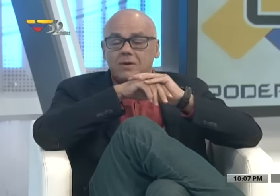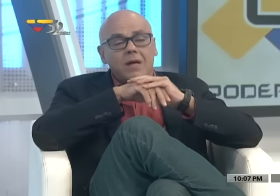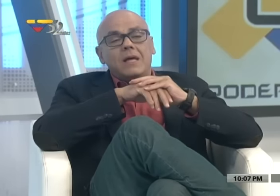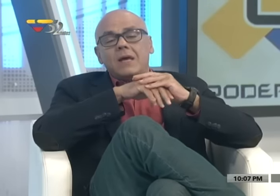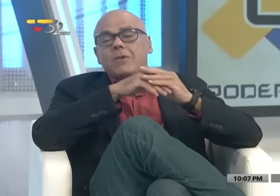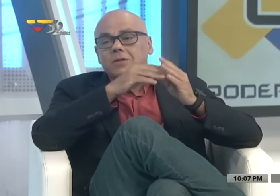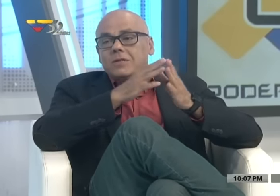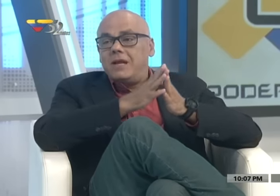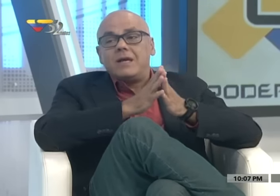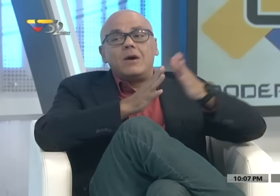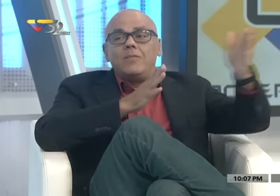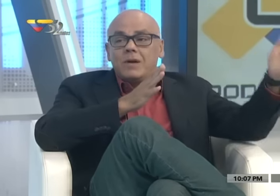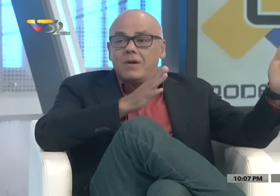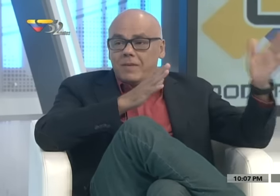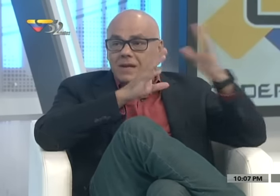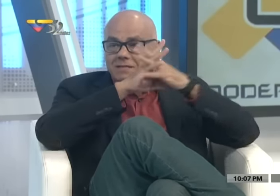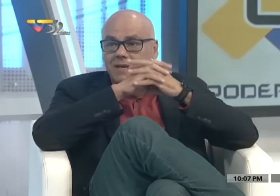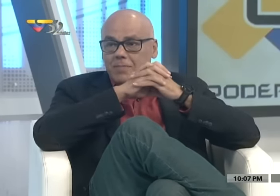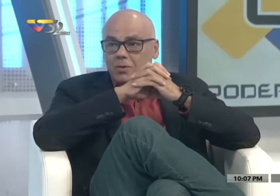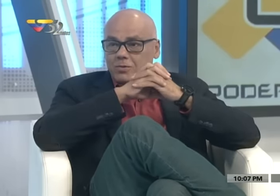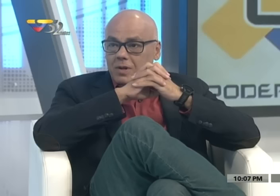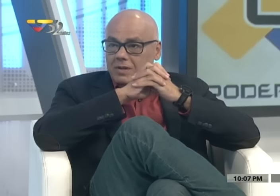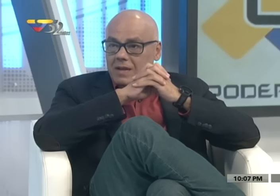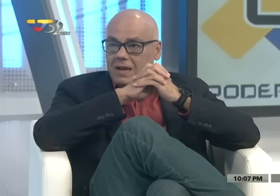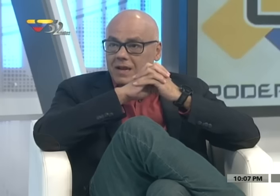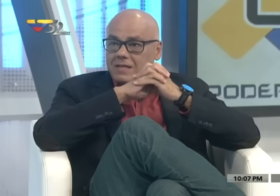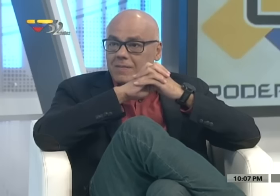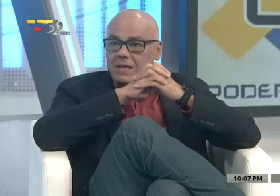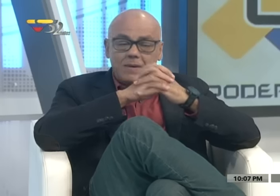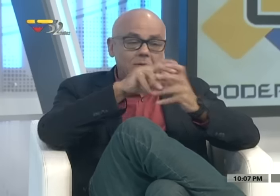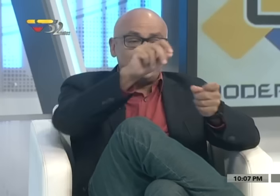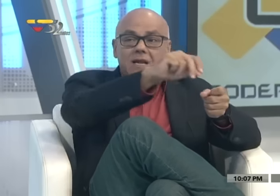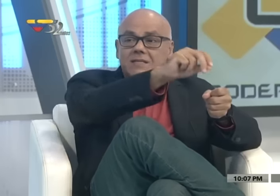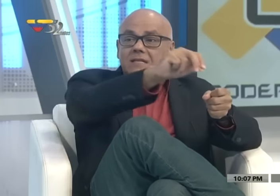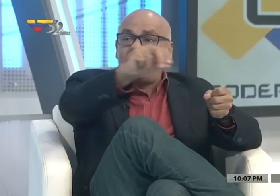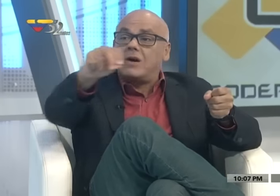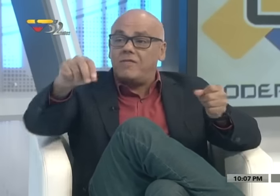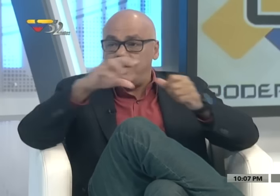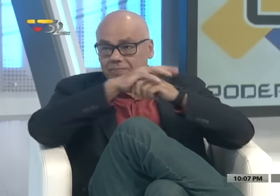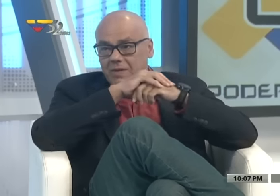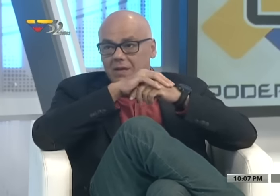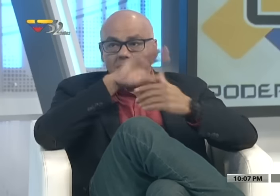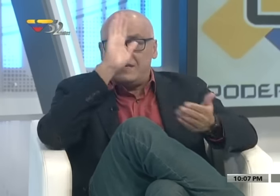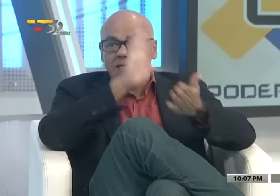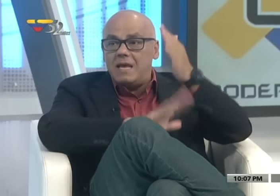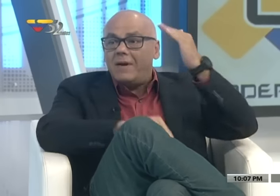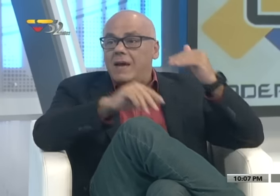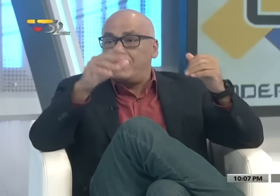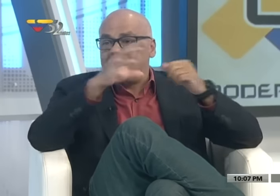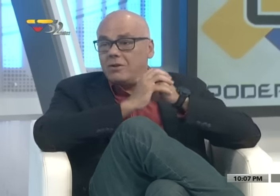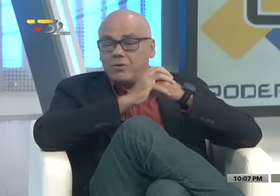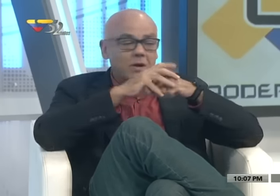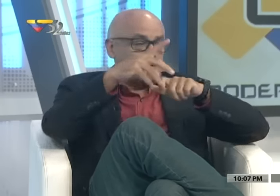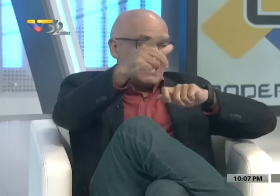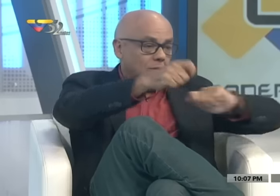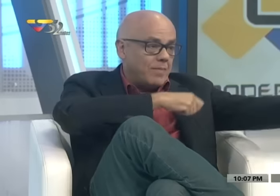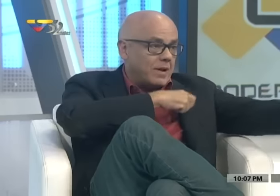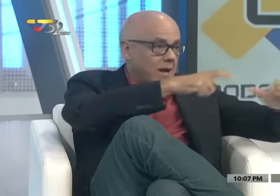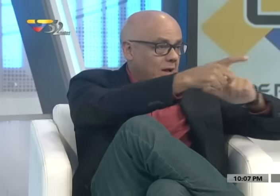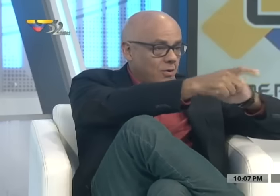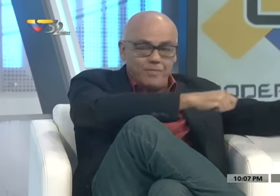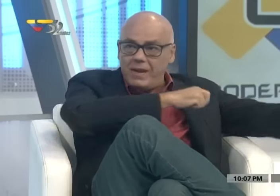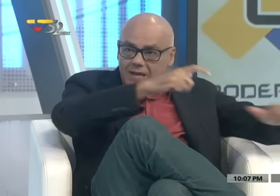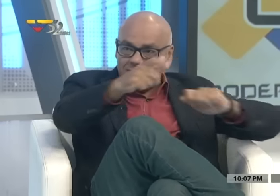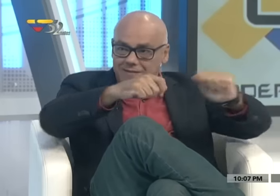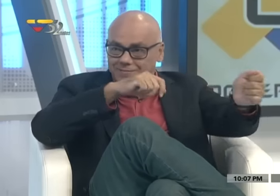los otros partidos y cuando tenían que ir a cumplir con la emergencia producto de la ingesta del medicamento le echaba laxante en los cafés y se iban empezaba el doctor regoxal a